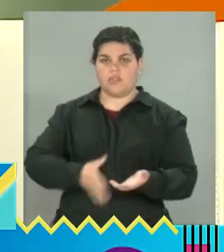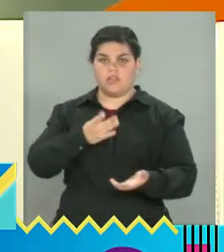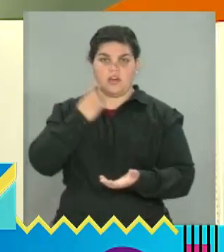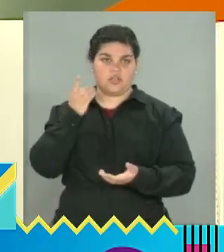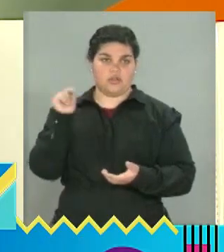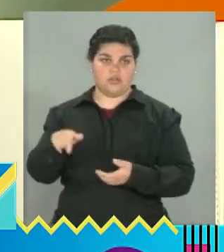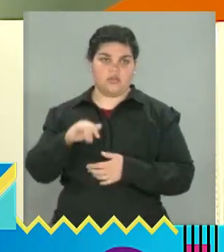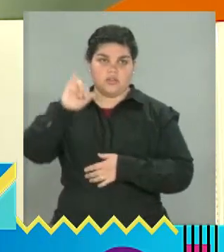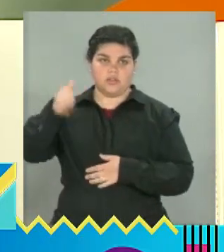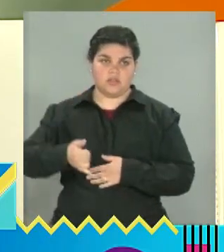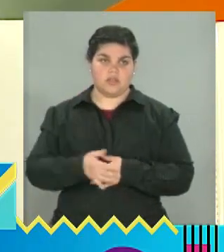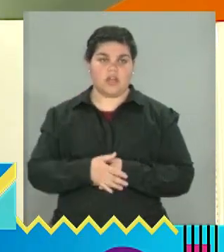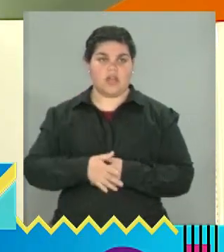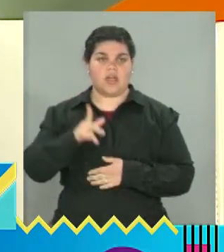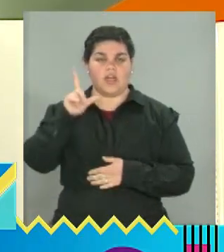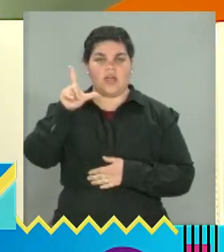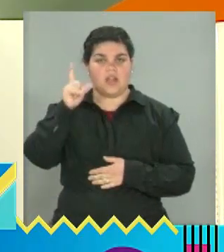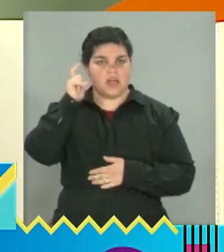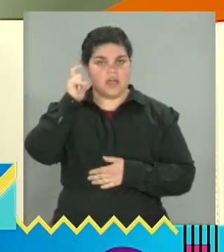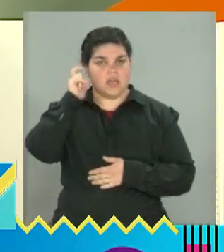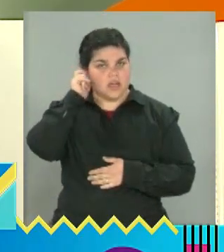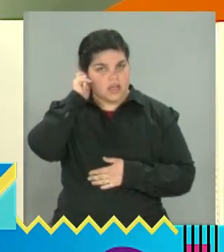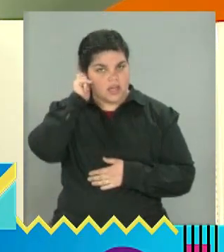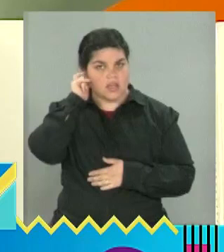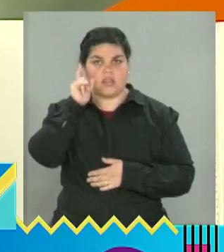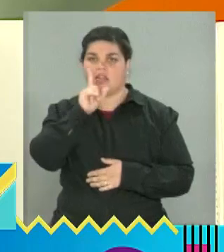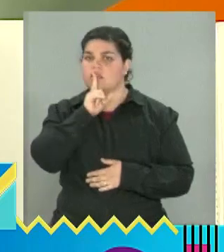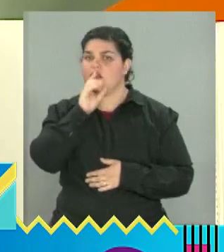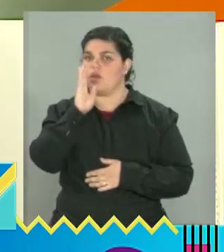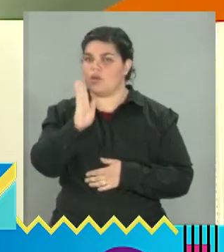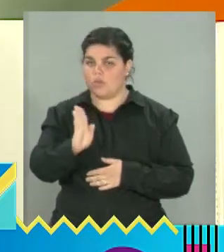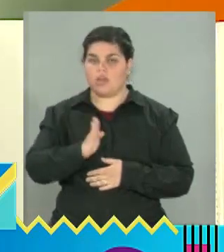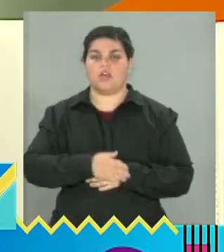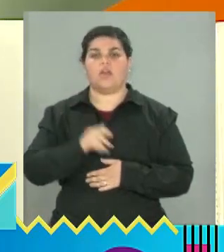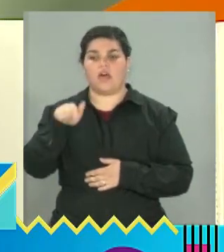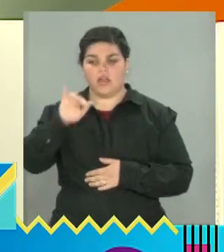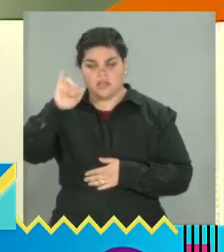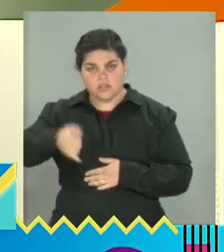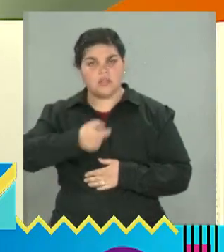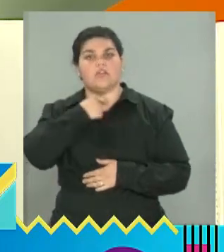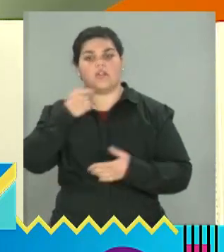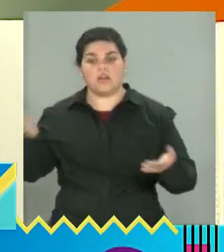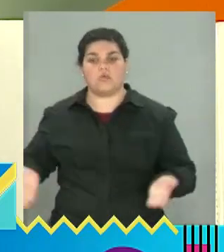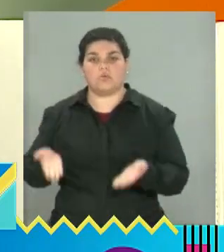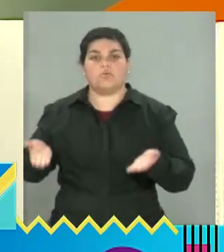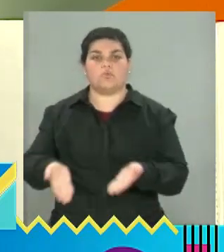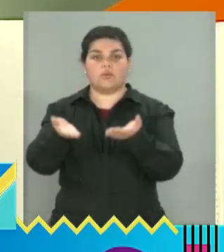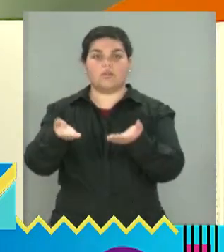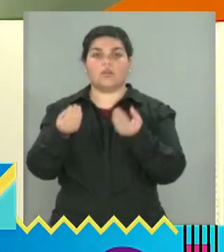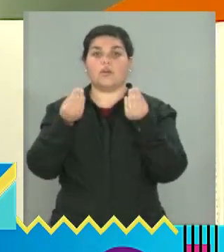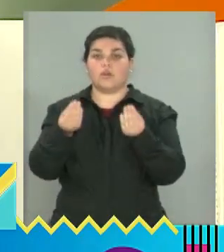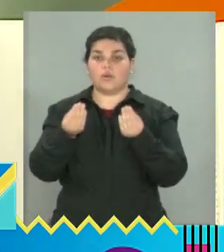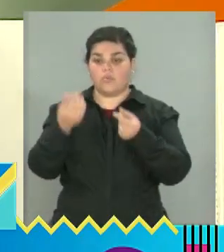la bandera LGTB, o sea, sí se trabaja en promocionar a través de